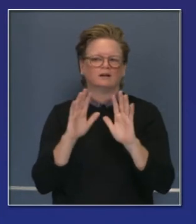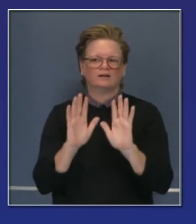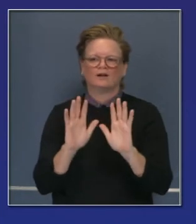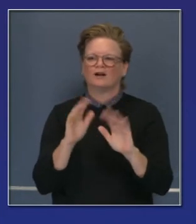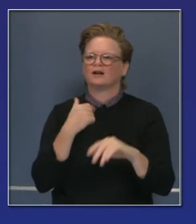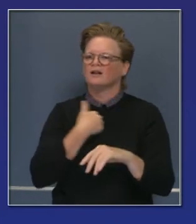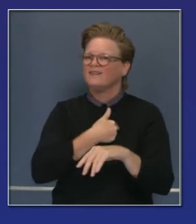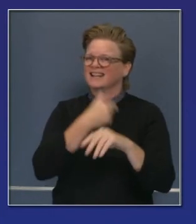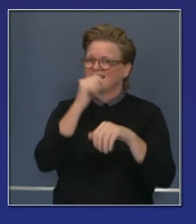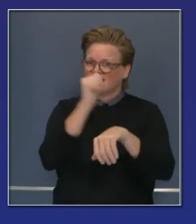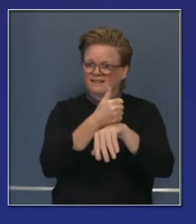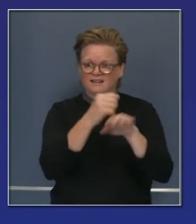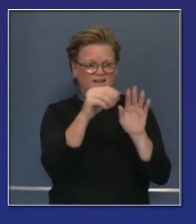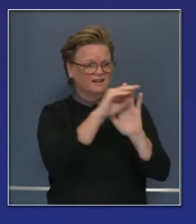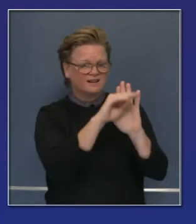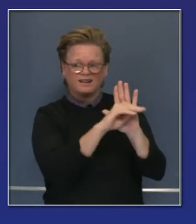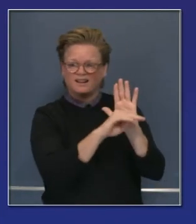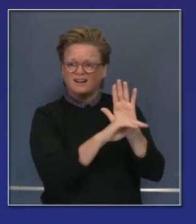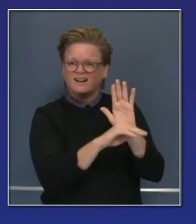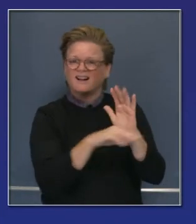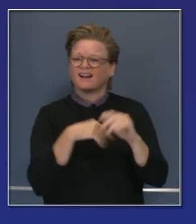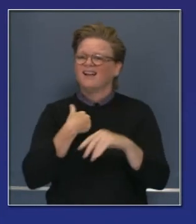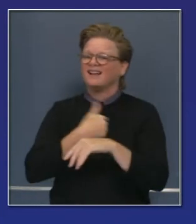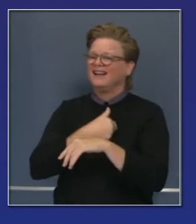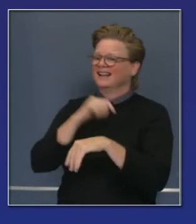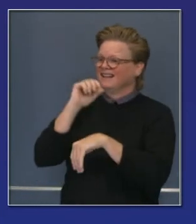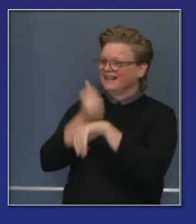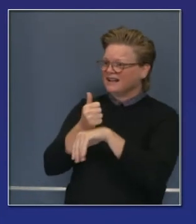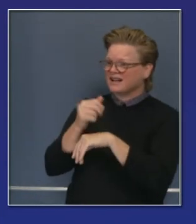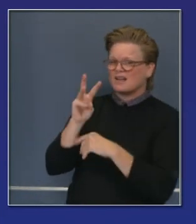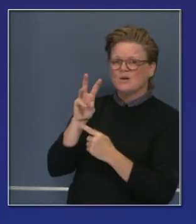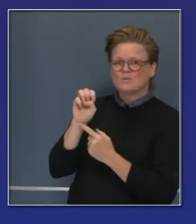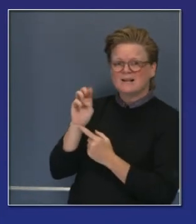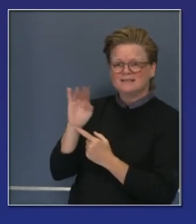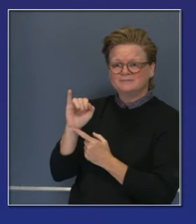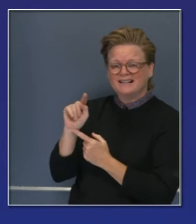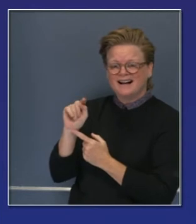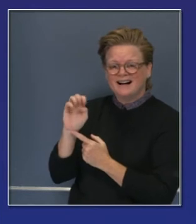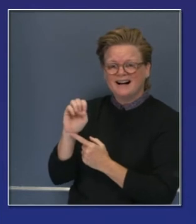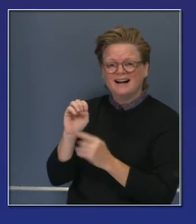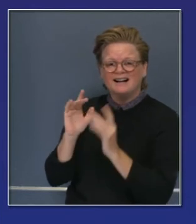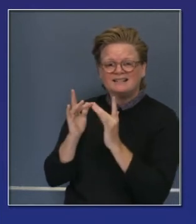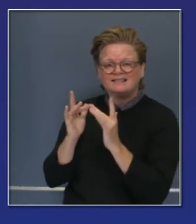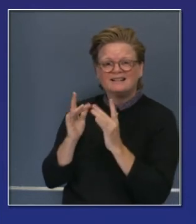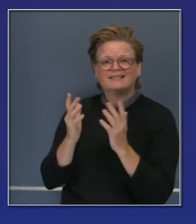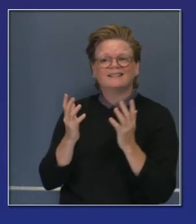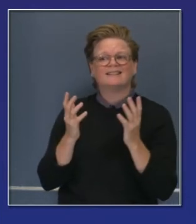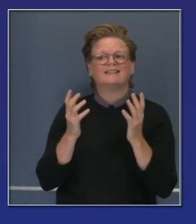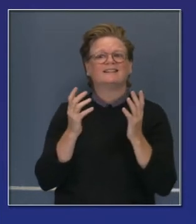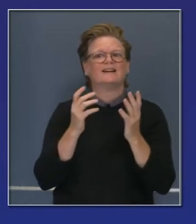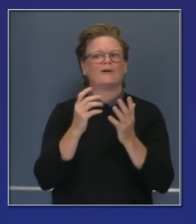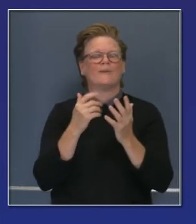una cosa poner pautas, es una cosa tener un sitio web, es una cosa tener información